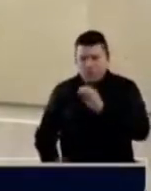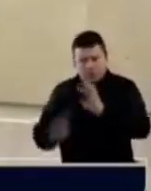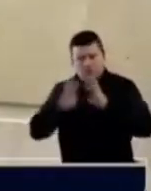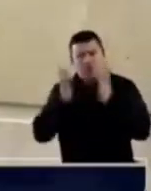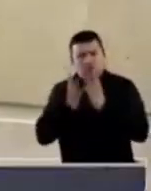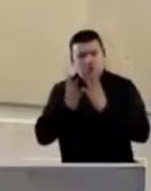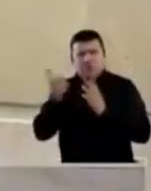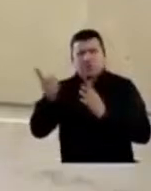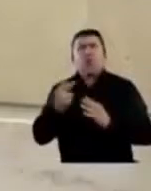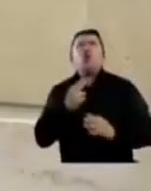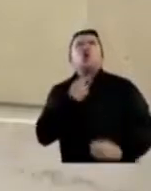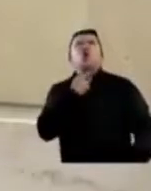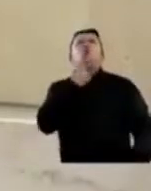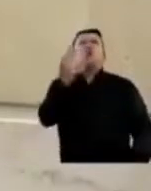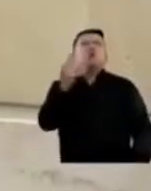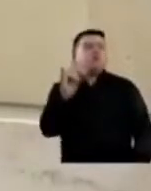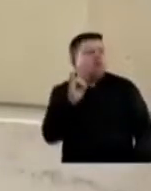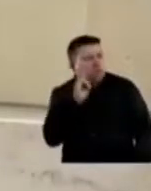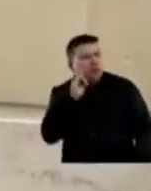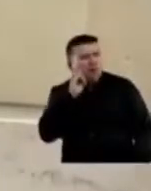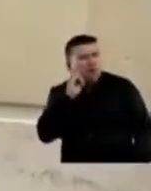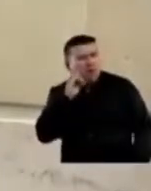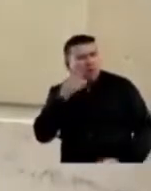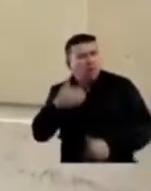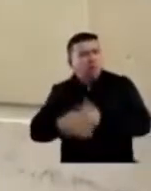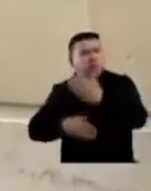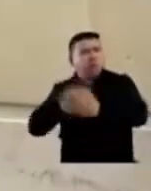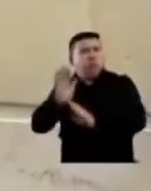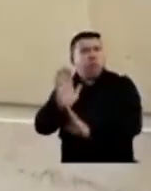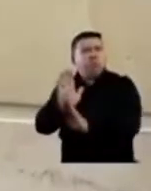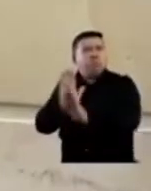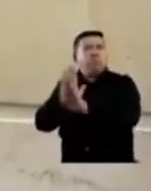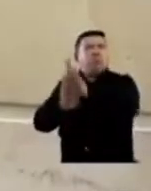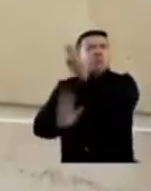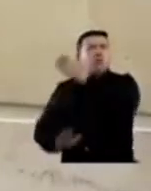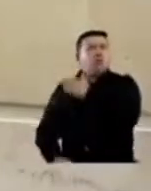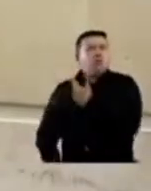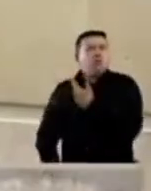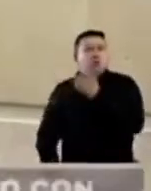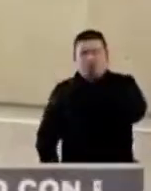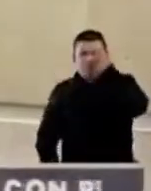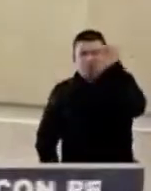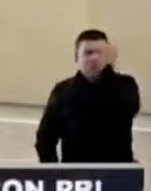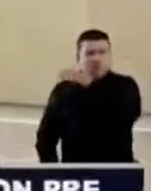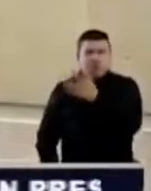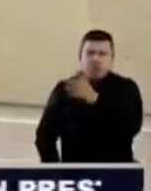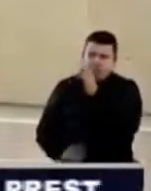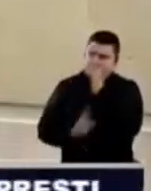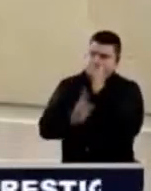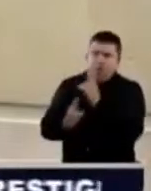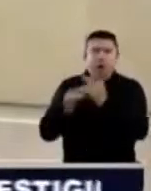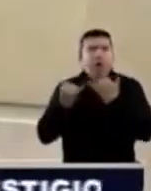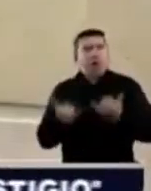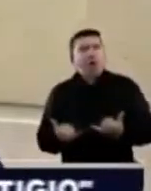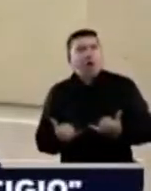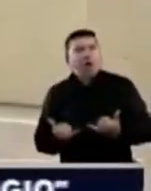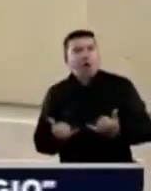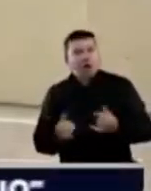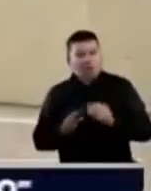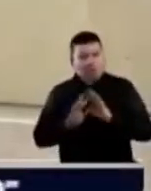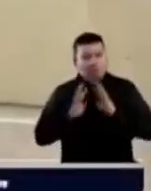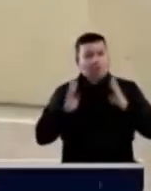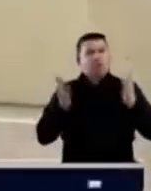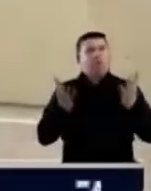del Partido Liberal en la época, en el siglo pasado, en los años 90 y principios de los